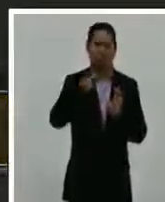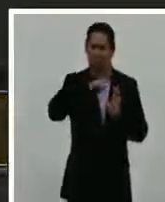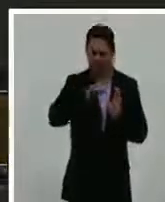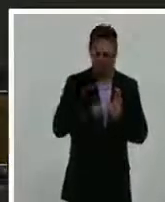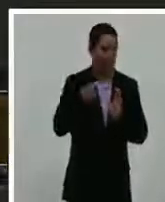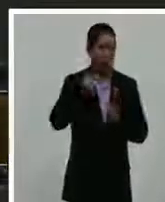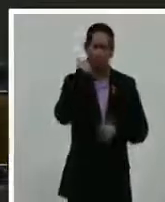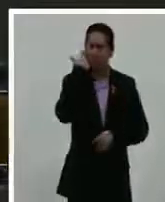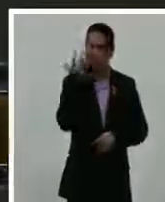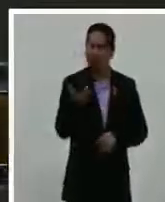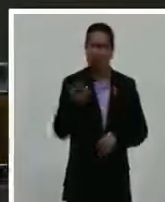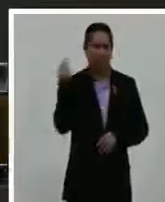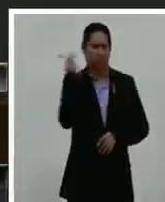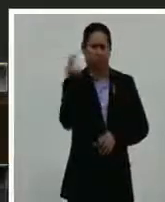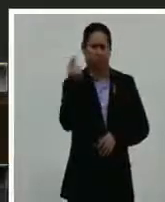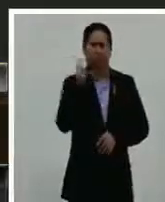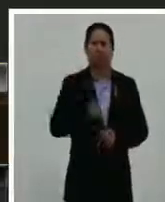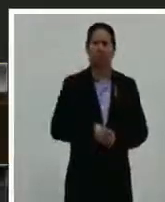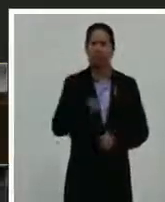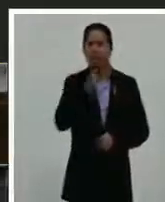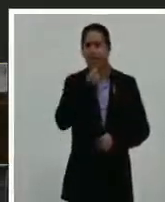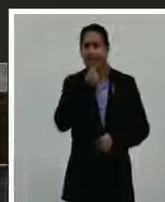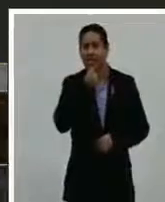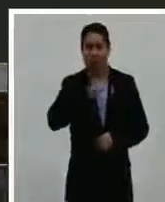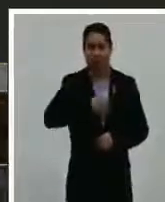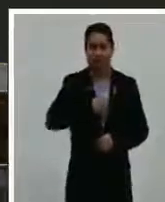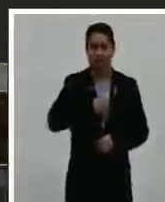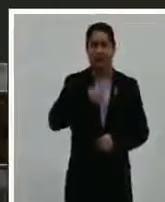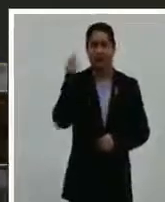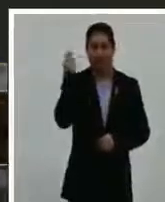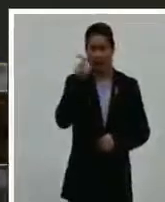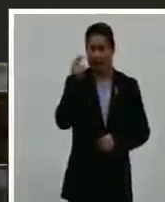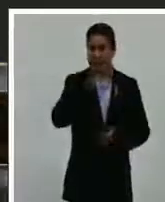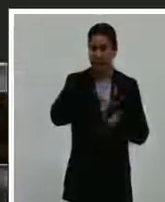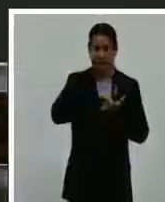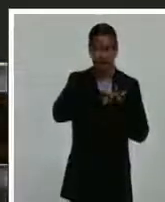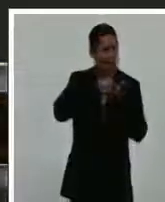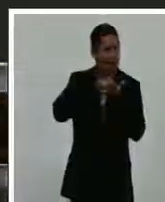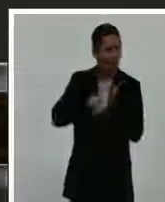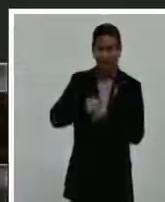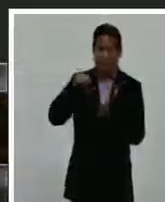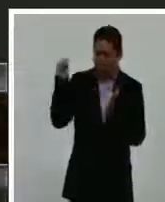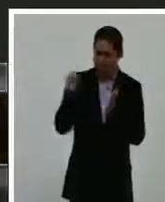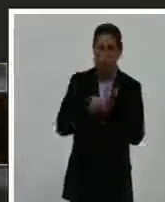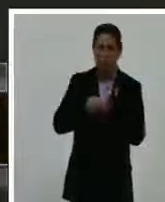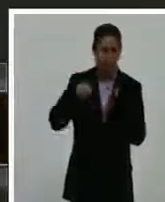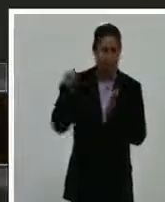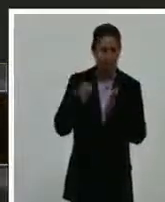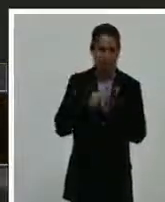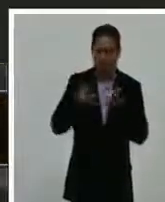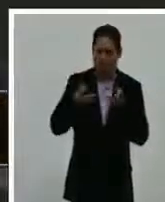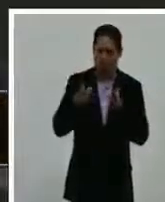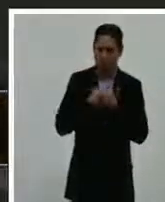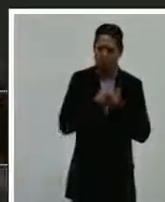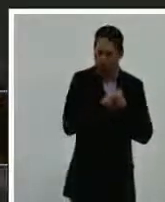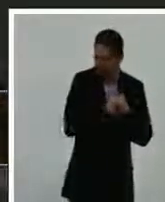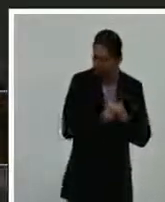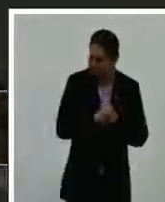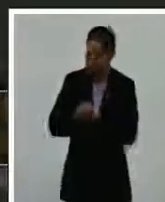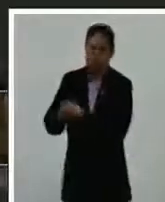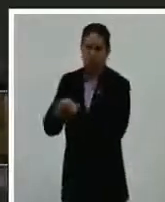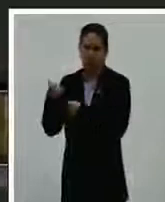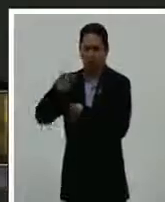necesario un niño o niña con cáncer requiere de un apoyo continuo para llevar las dolorosas consecuencias